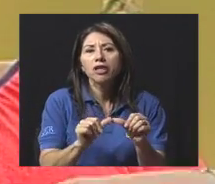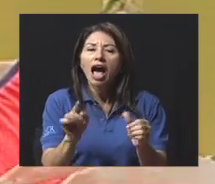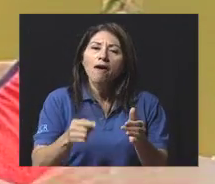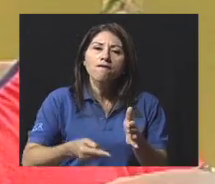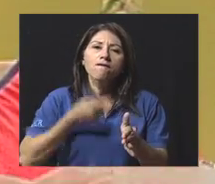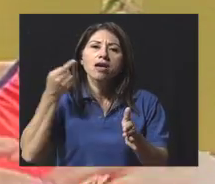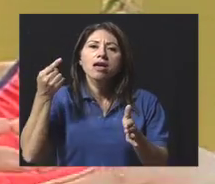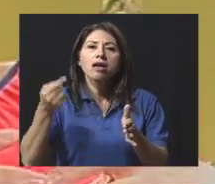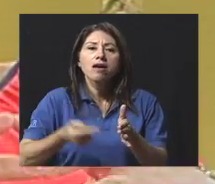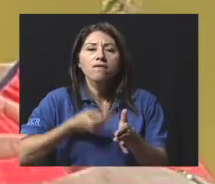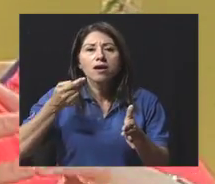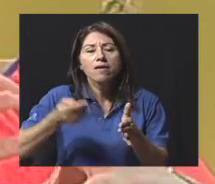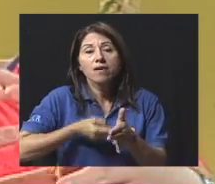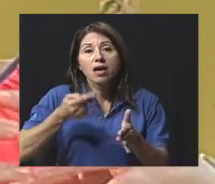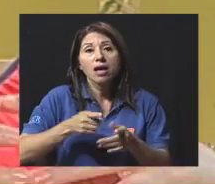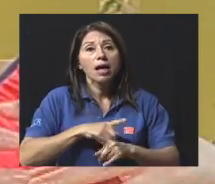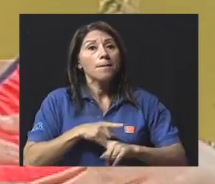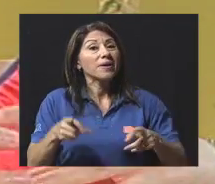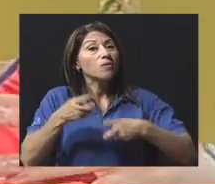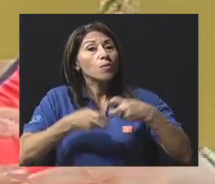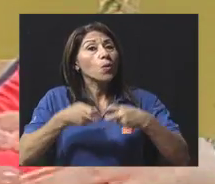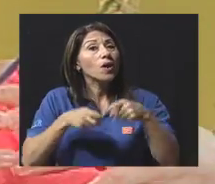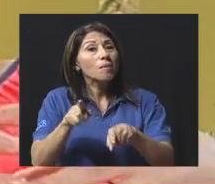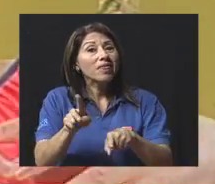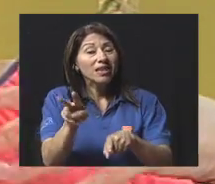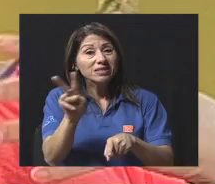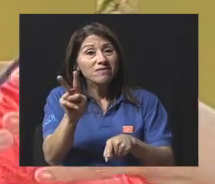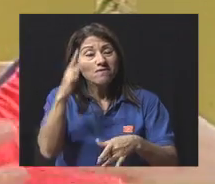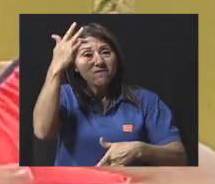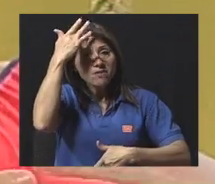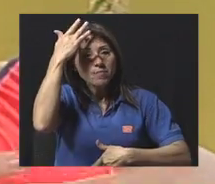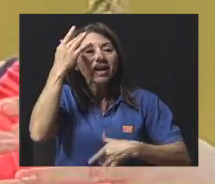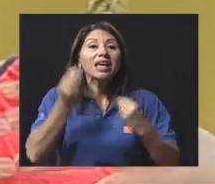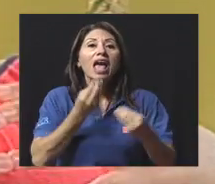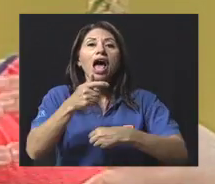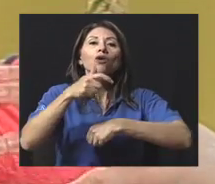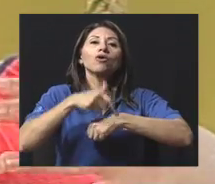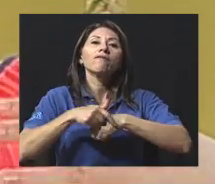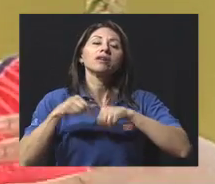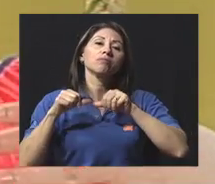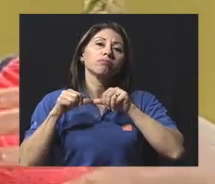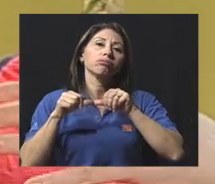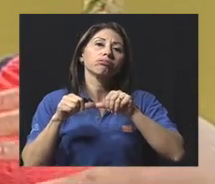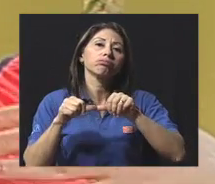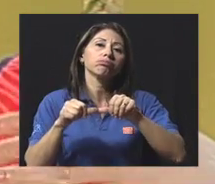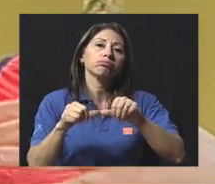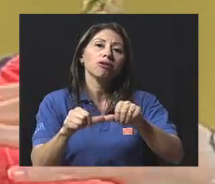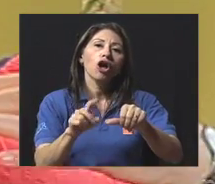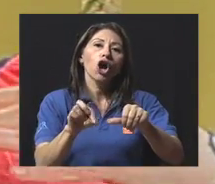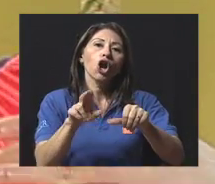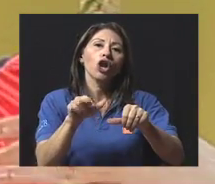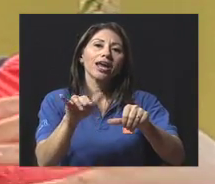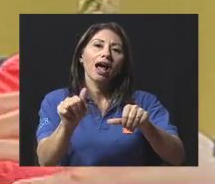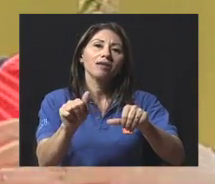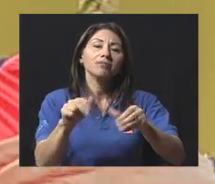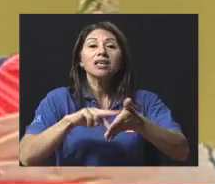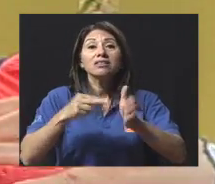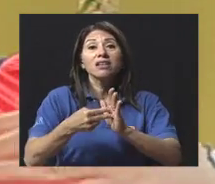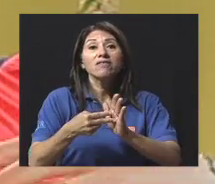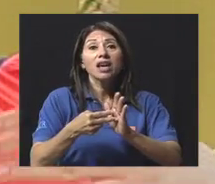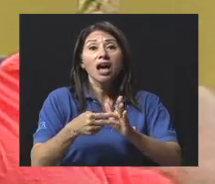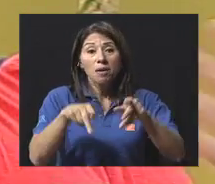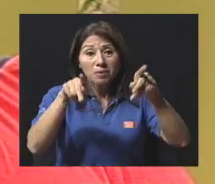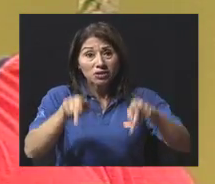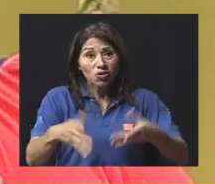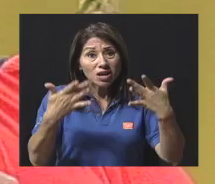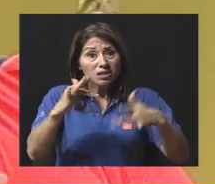problema de este virus en general es que hay lo que se llama una fase Crónica esto es que después de los 2 TR meses de